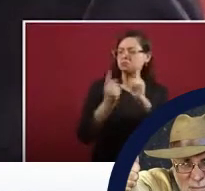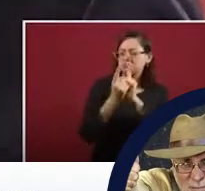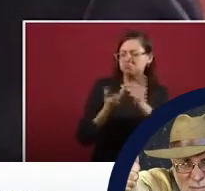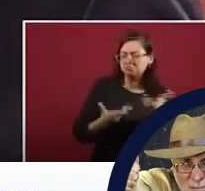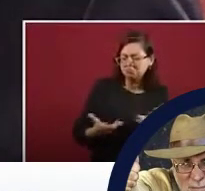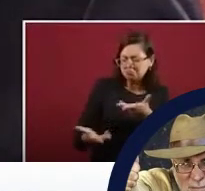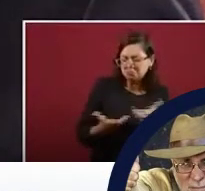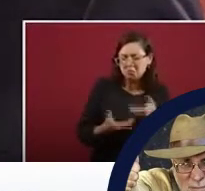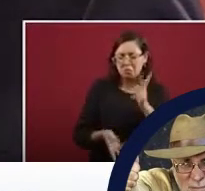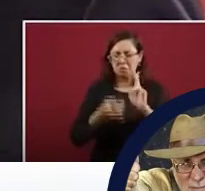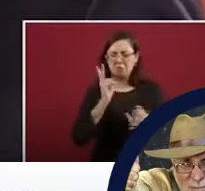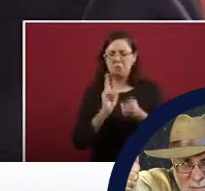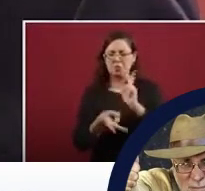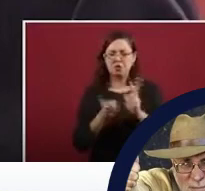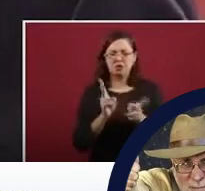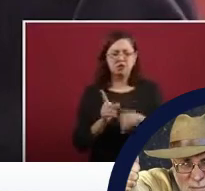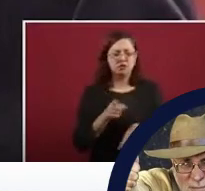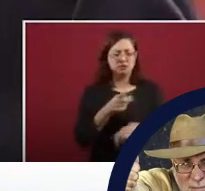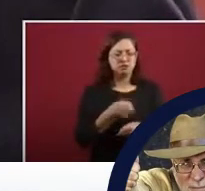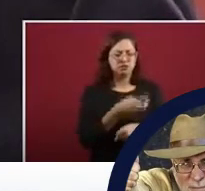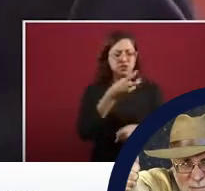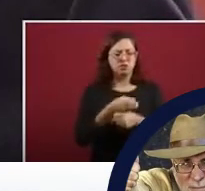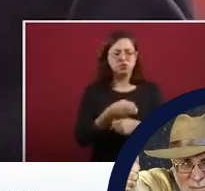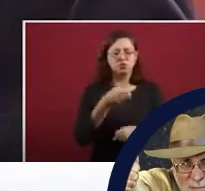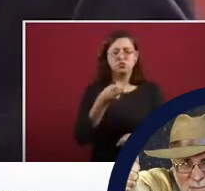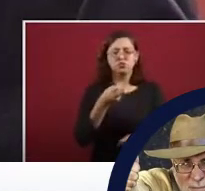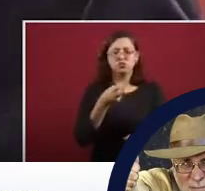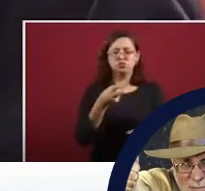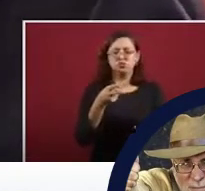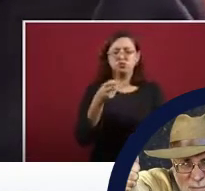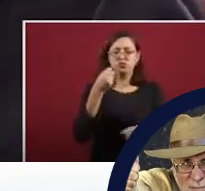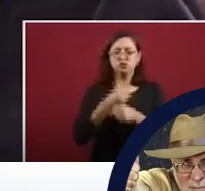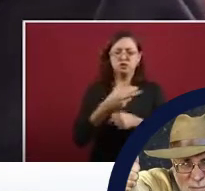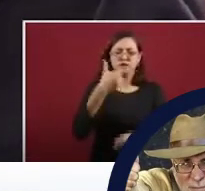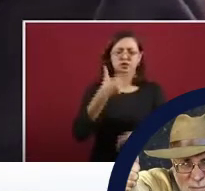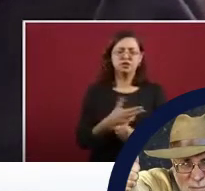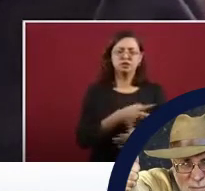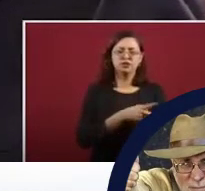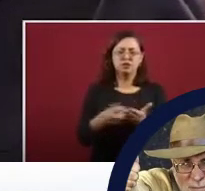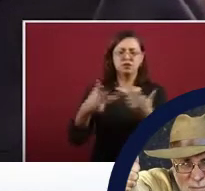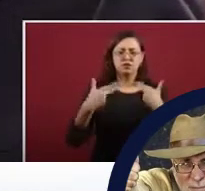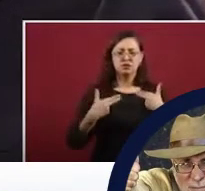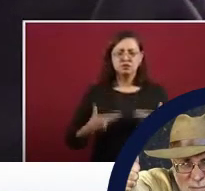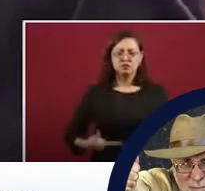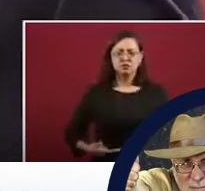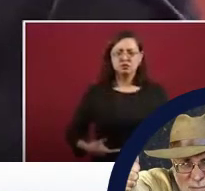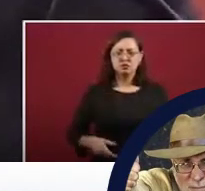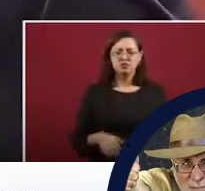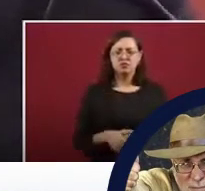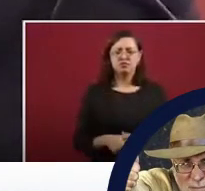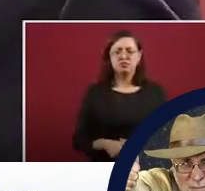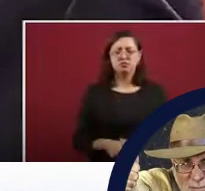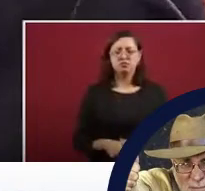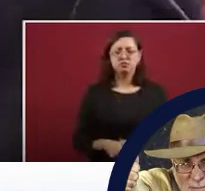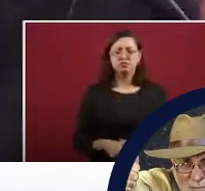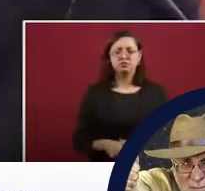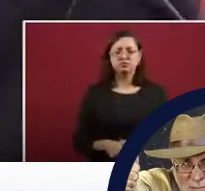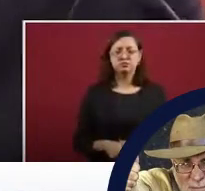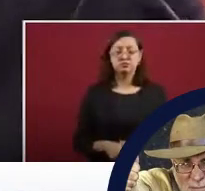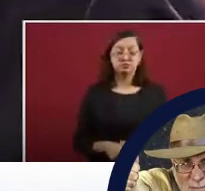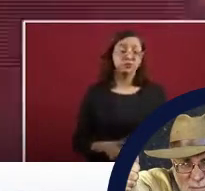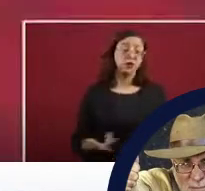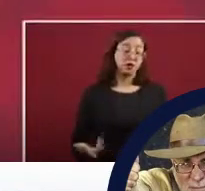por un lado unos programas sociales destejidos de la Guardia Nacional, que no sabemos cuál es la estrategia de la Guardia Nacional en